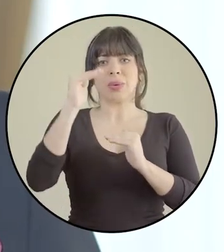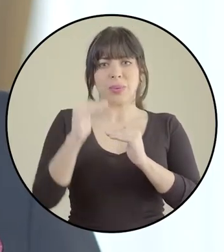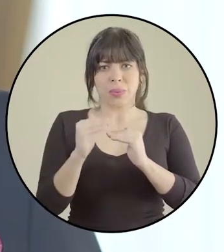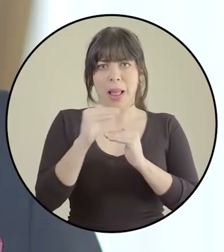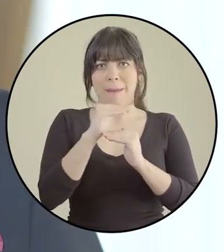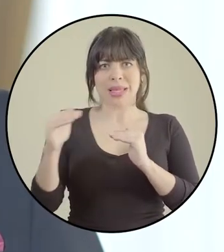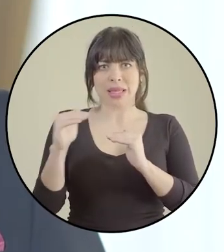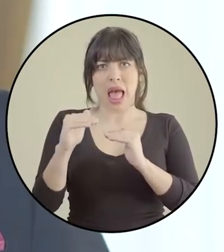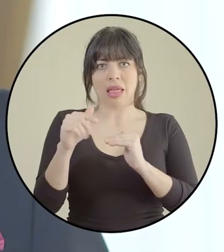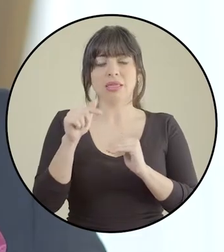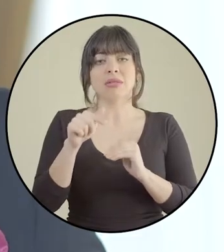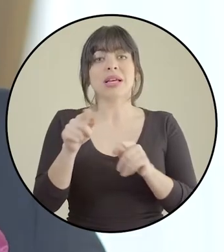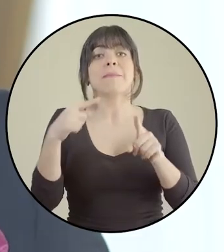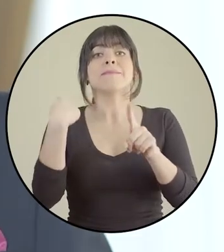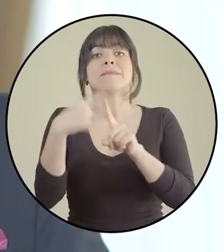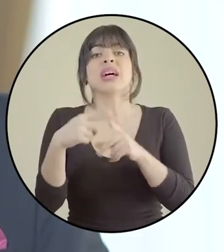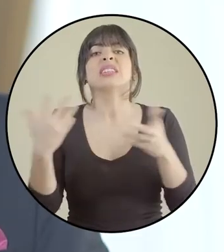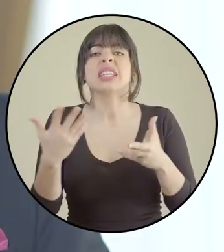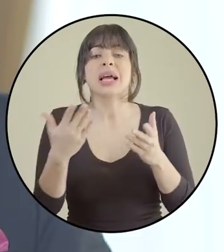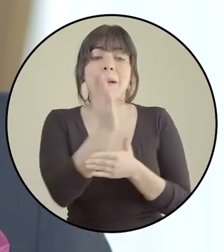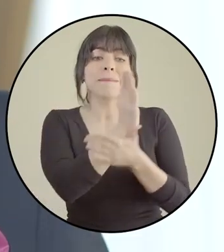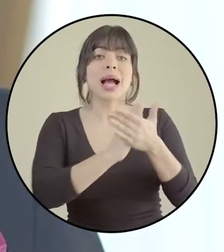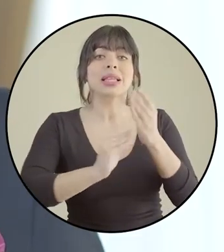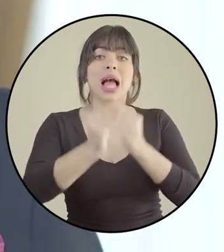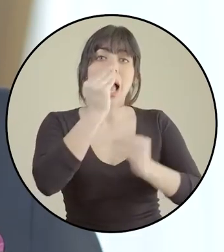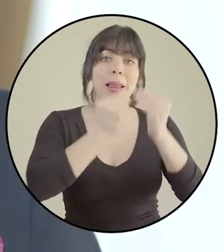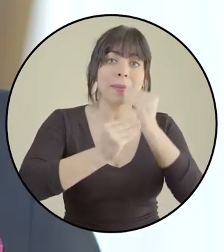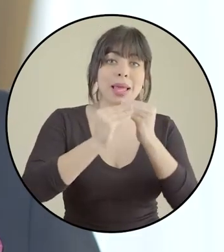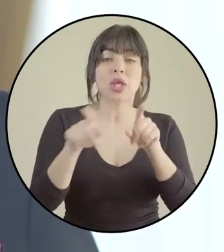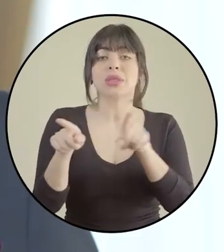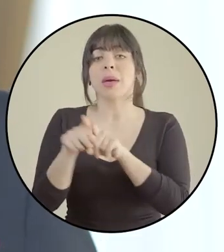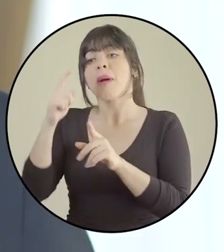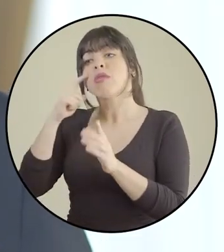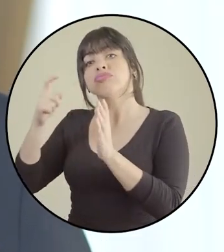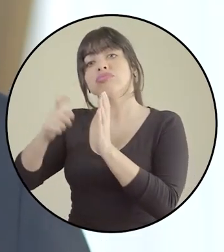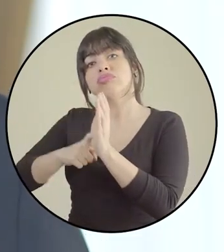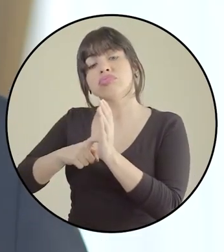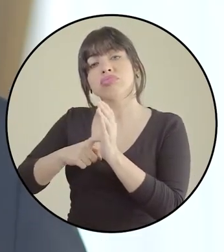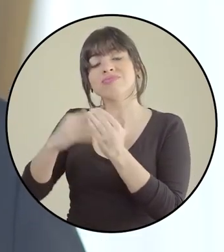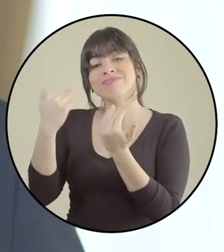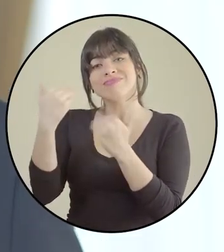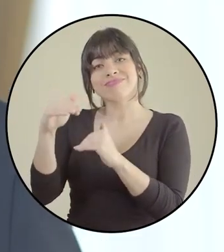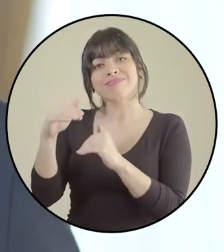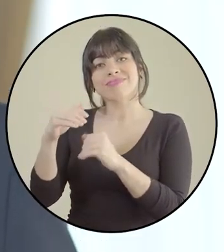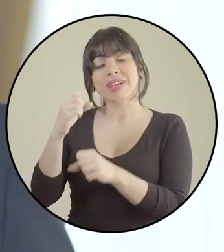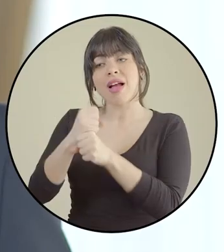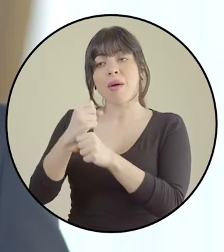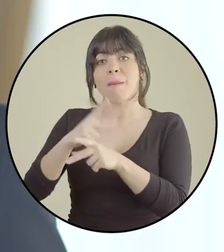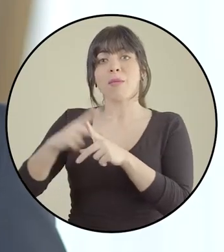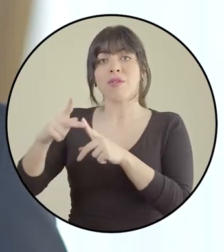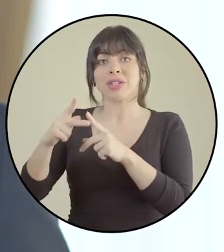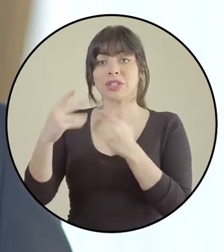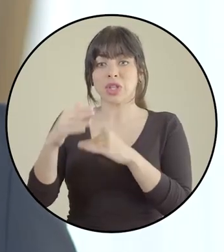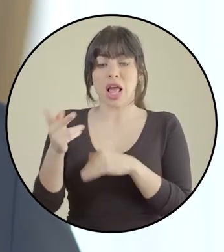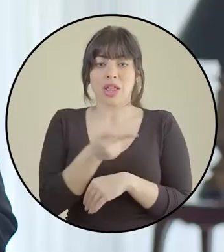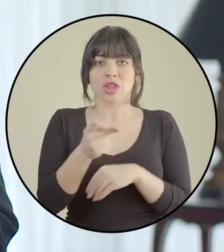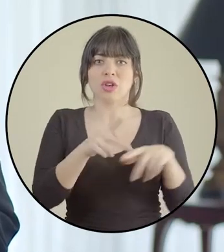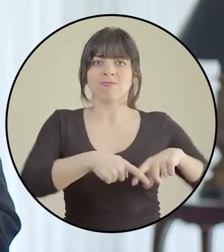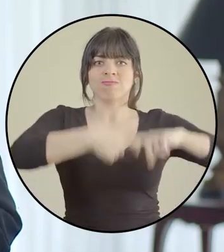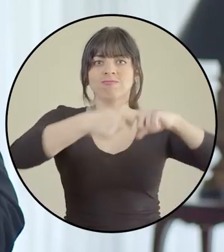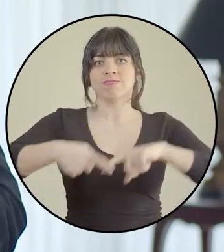2015 y quedan prácticamente congeladas las partidas de alimentos, así como el reconocimiento de la restricción del ejercicio